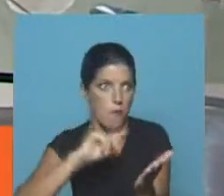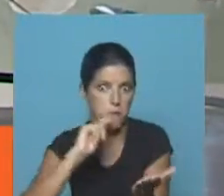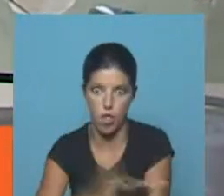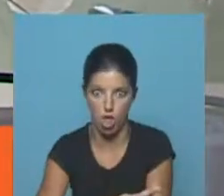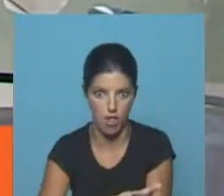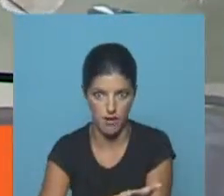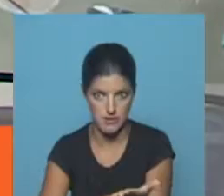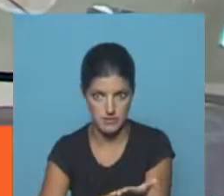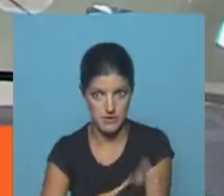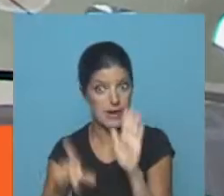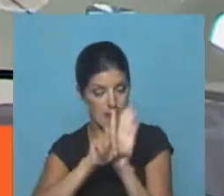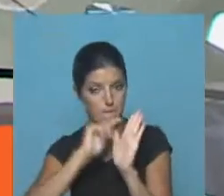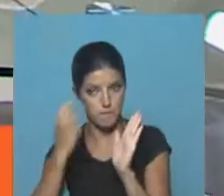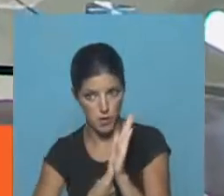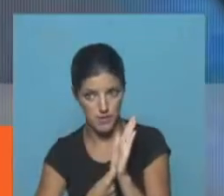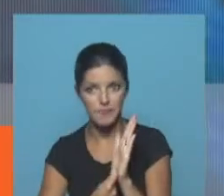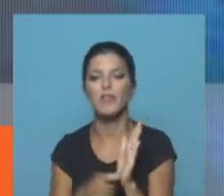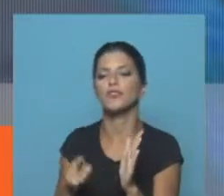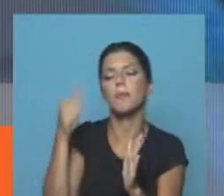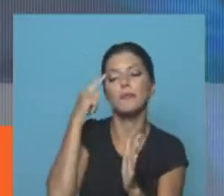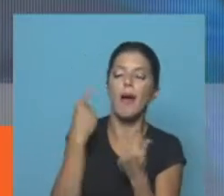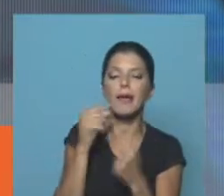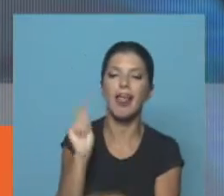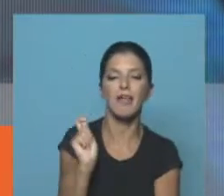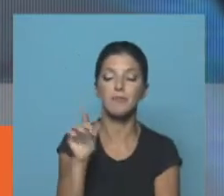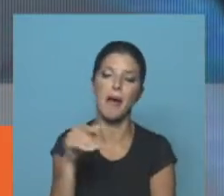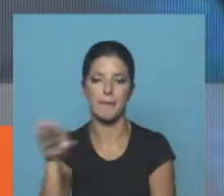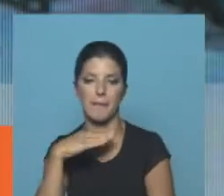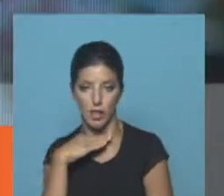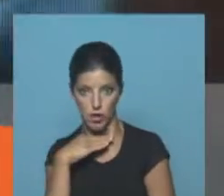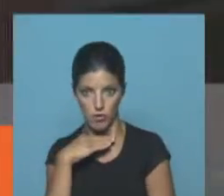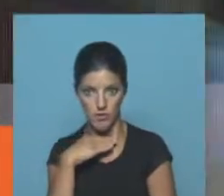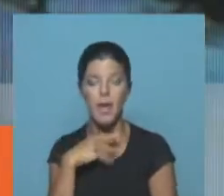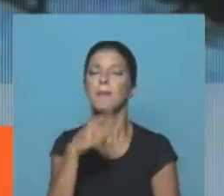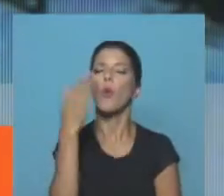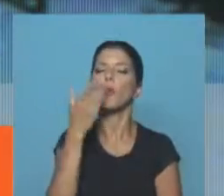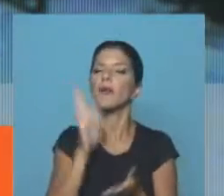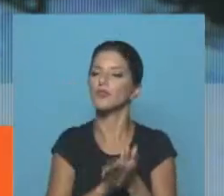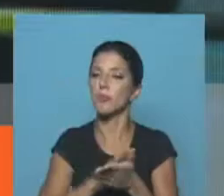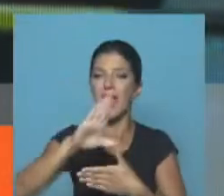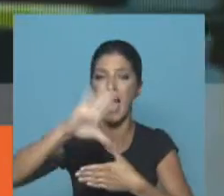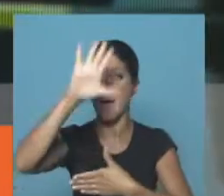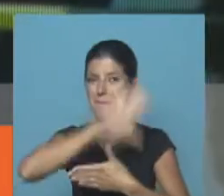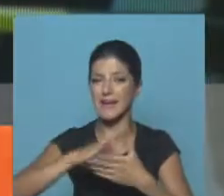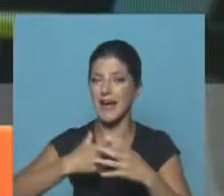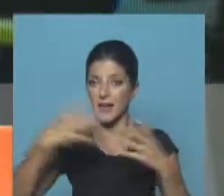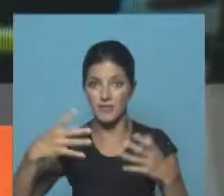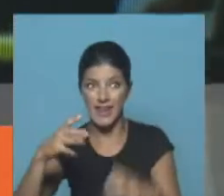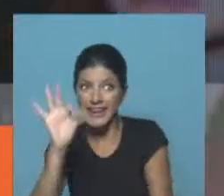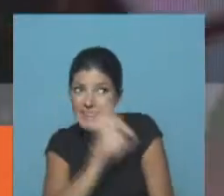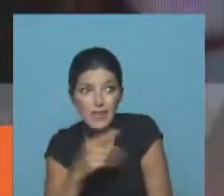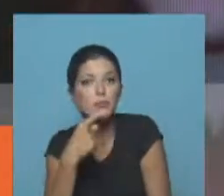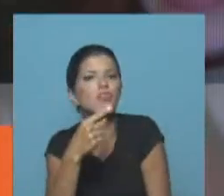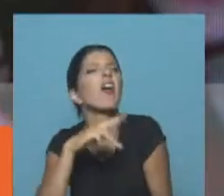entonces agarró a los mexicanos como chivo expiatorio, ¿no? Pero cuando él dice vamos a hacer América grande de nuevo, que nadie se atrevió a preguntarle, nadie le preguntó a